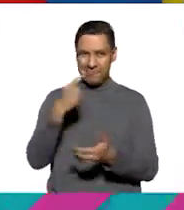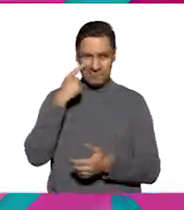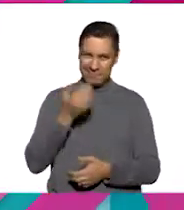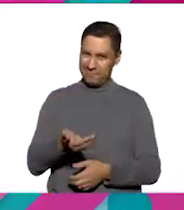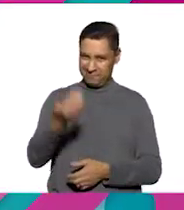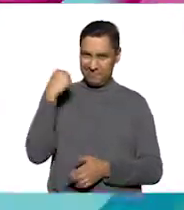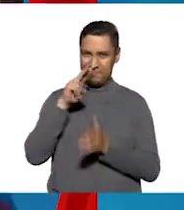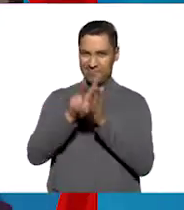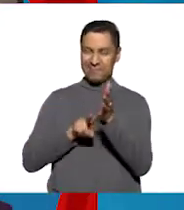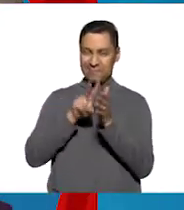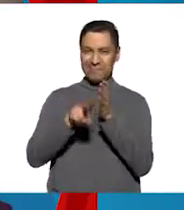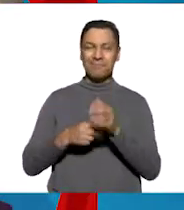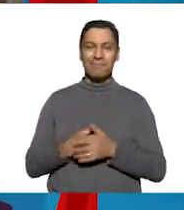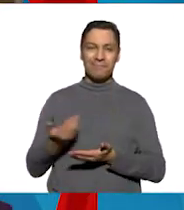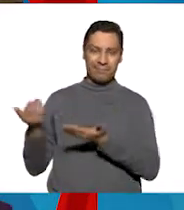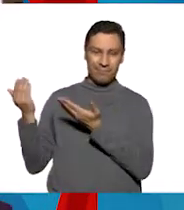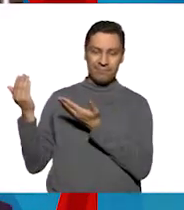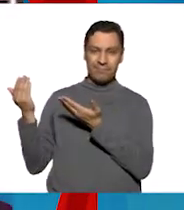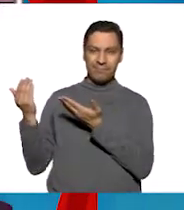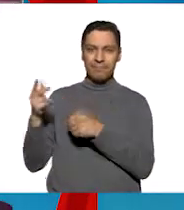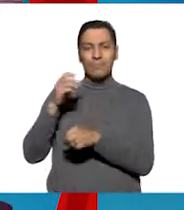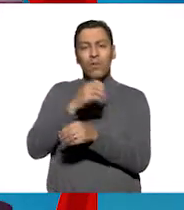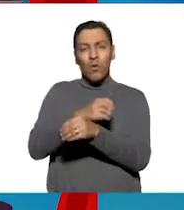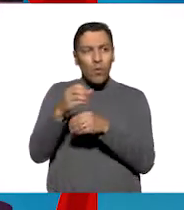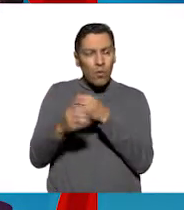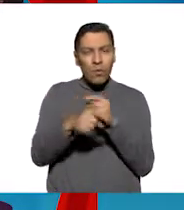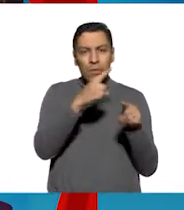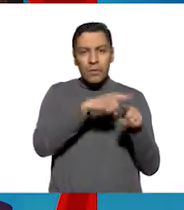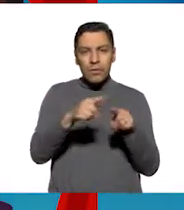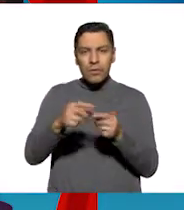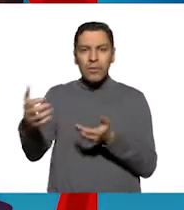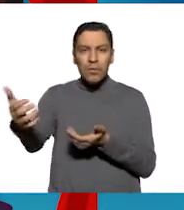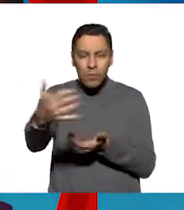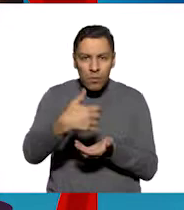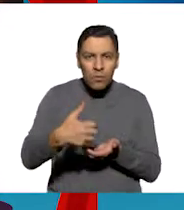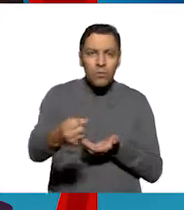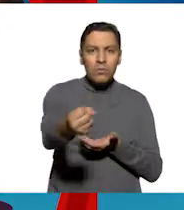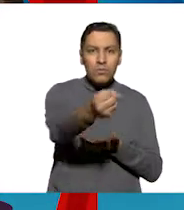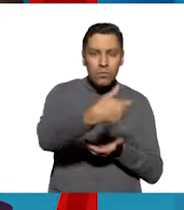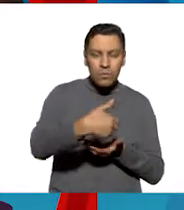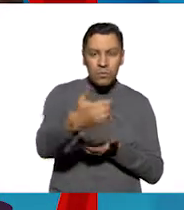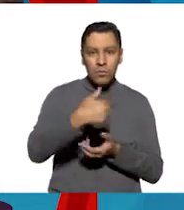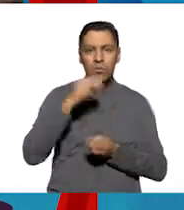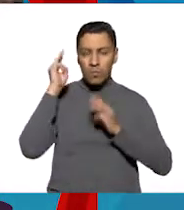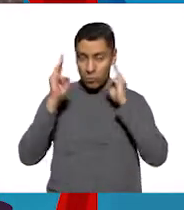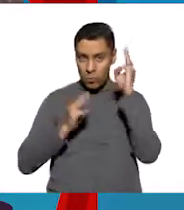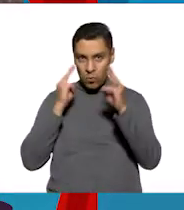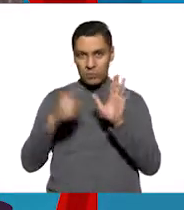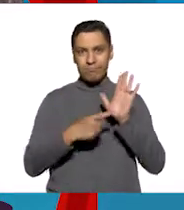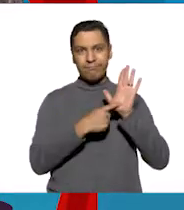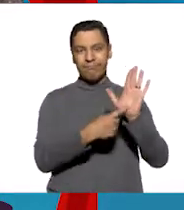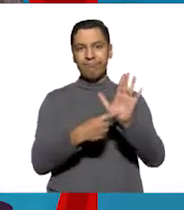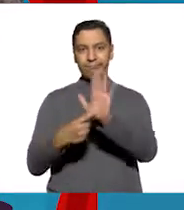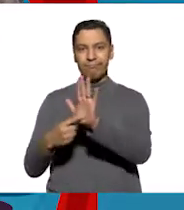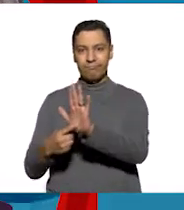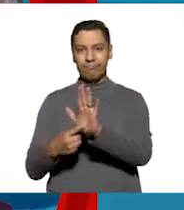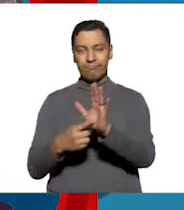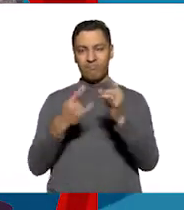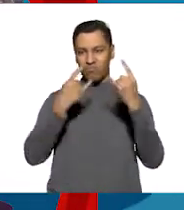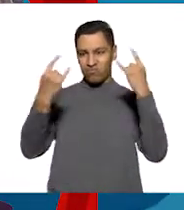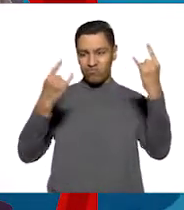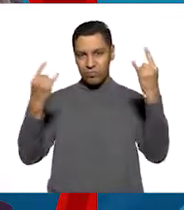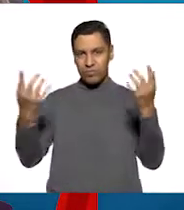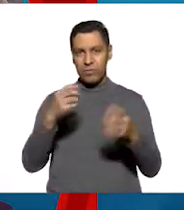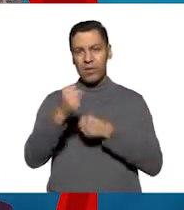verlo. Las piezas empezaron a coleccionarse, a juntarse para este museo a partir de los hallazgos